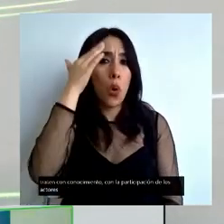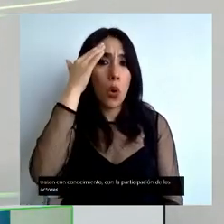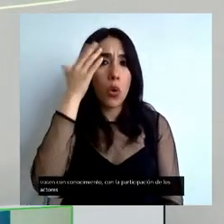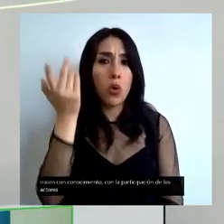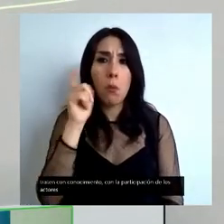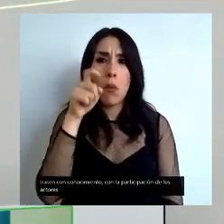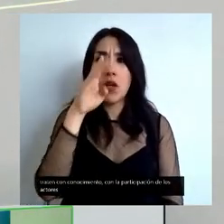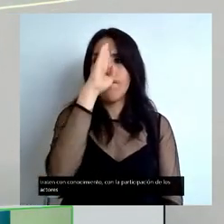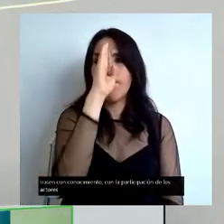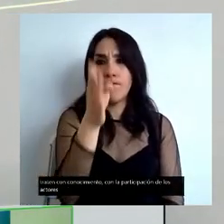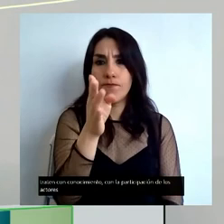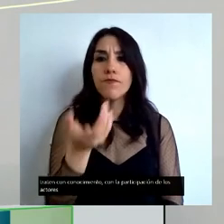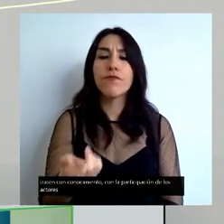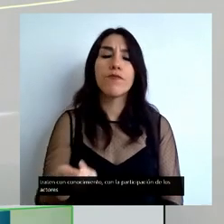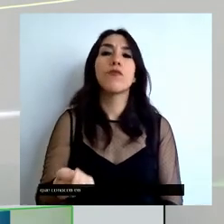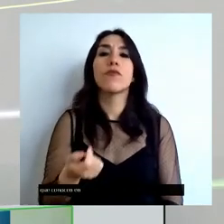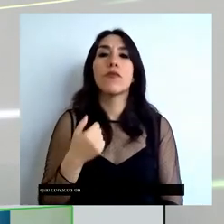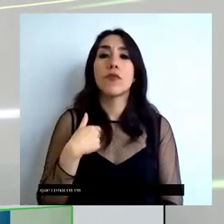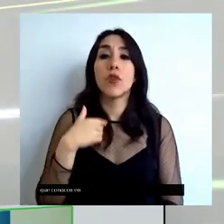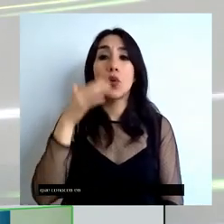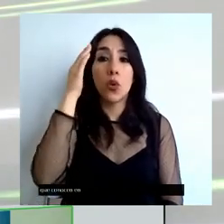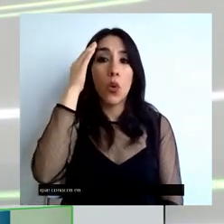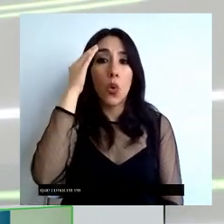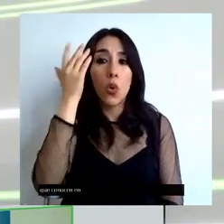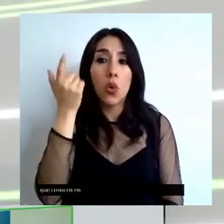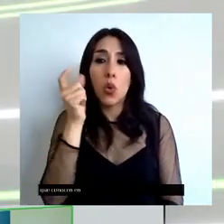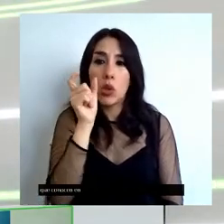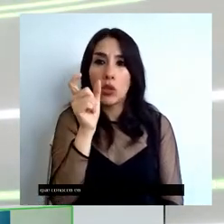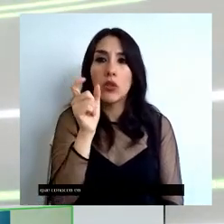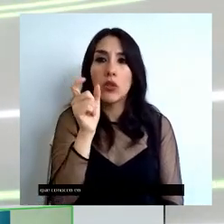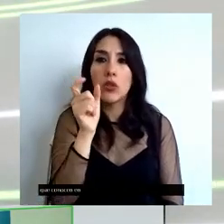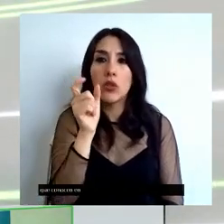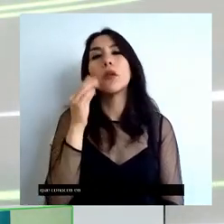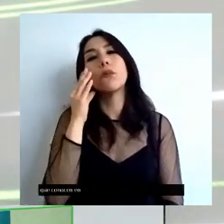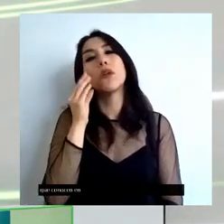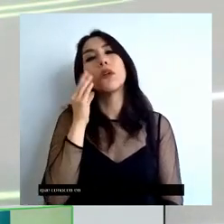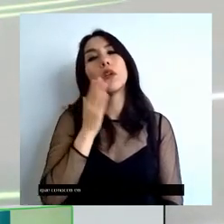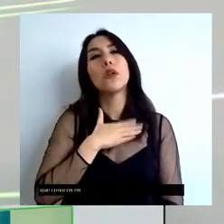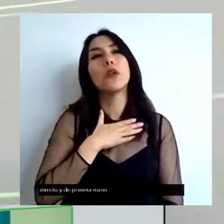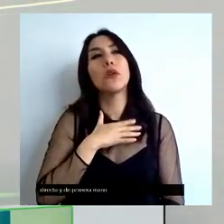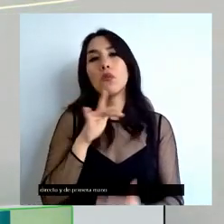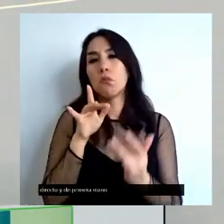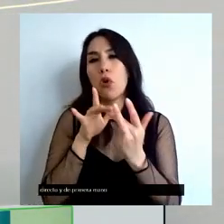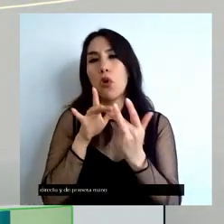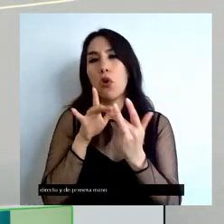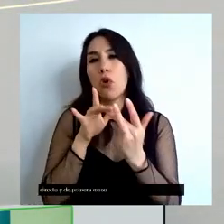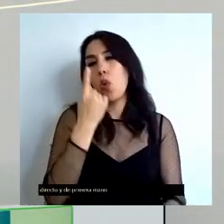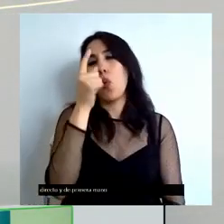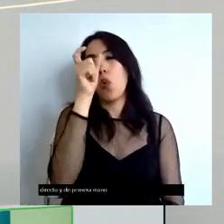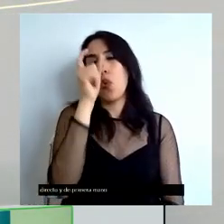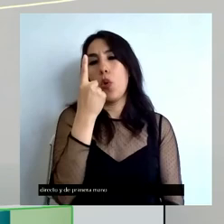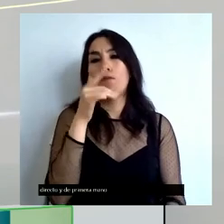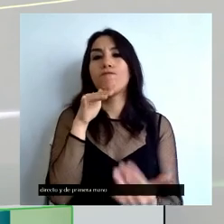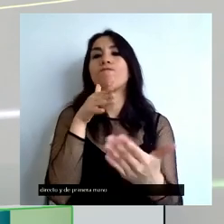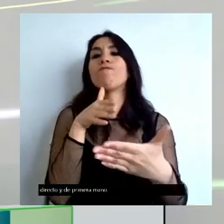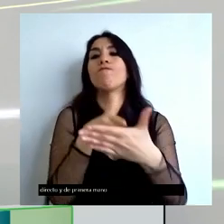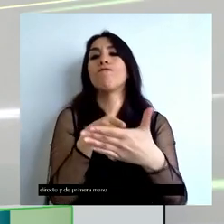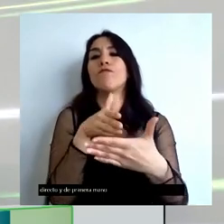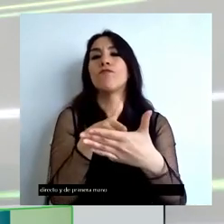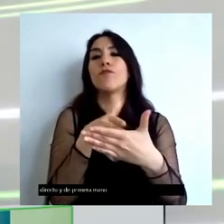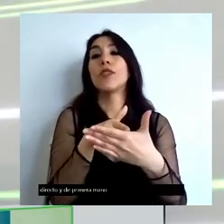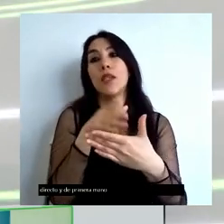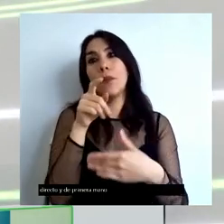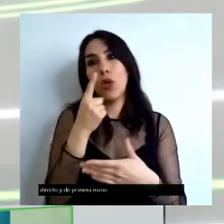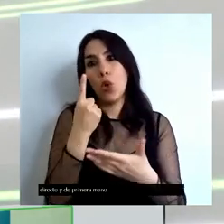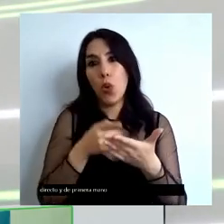de primera mano cuáles son las principales barreras y las oportunidades que generarían las distintas formas